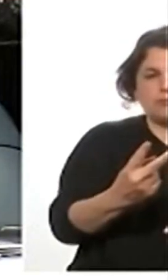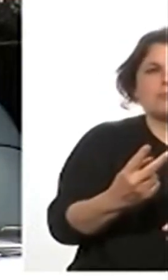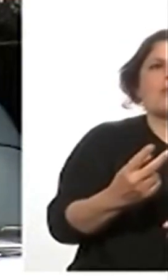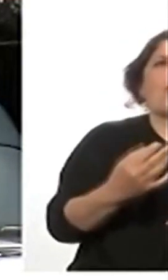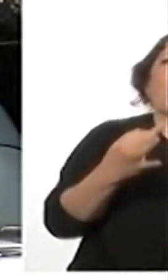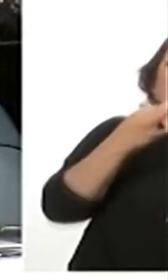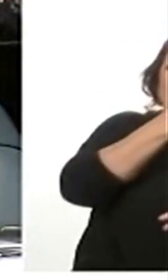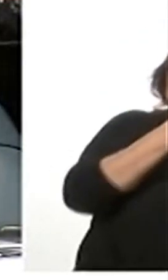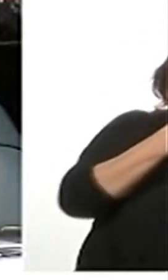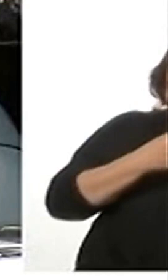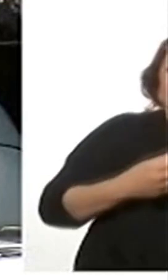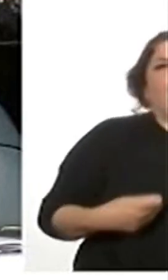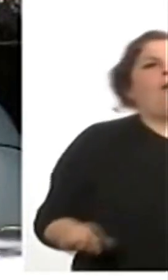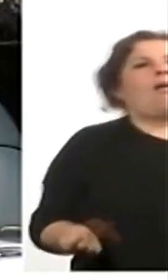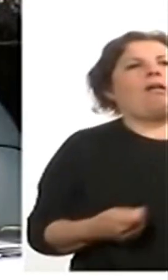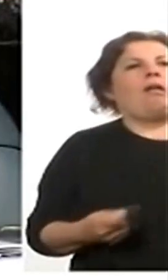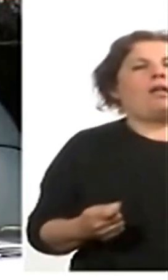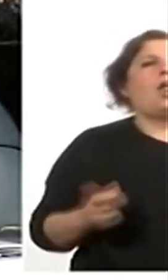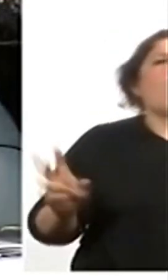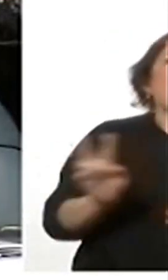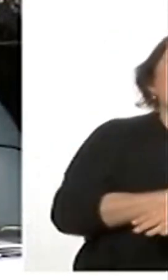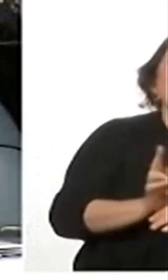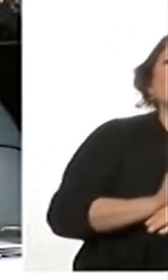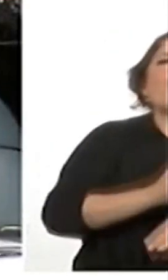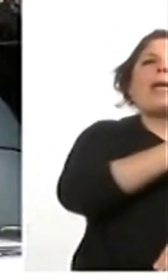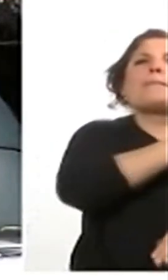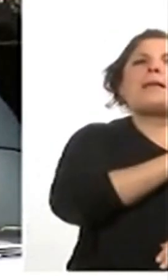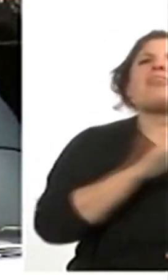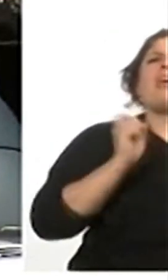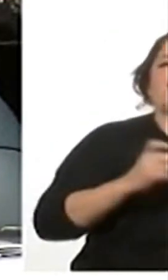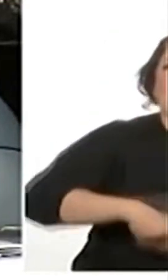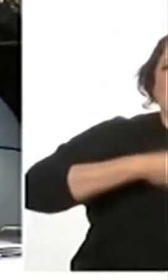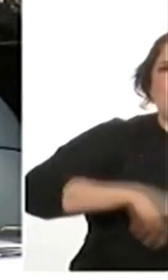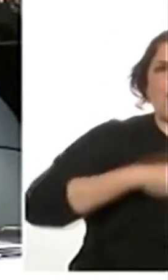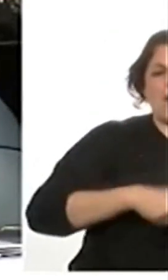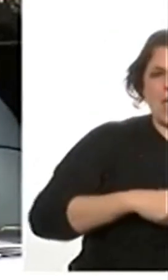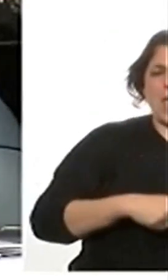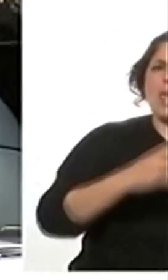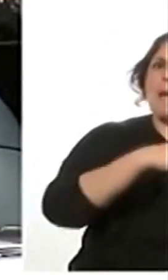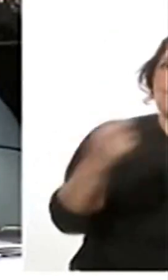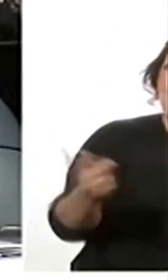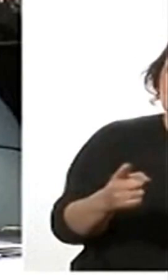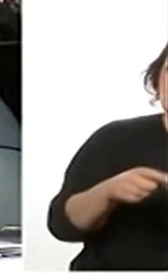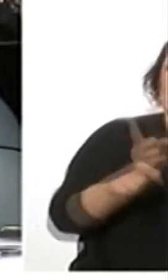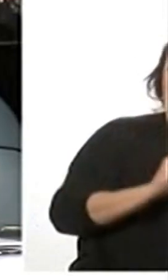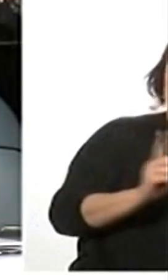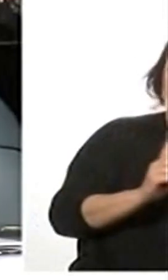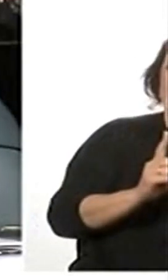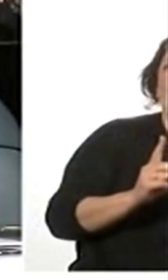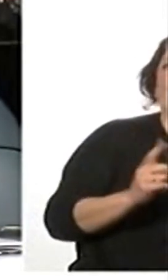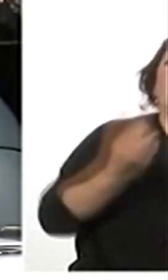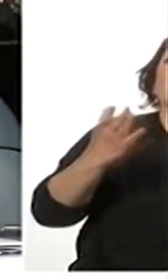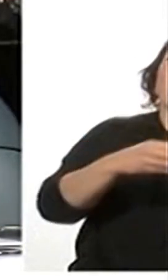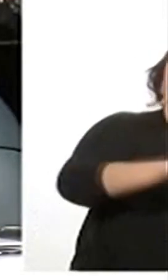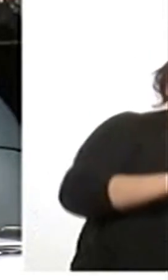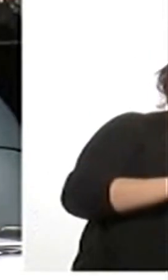y narcotráfico. Custodia del señor presidente Mujica. Antecedentes judiciales, no anotaciones. Por